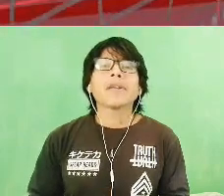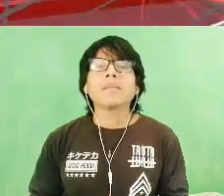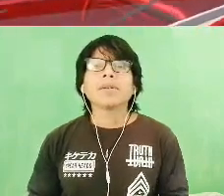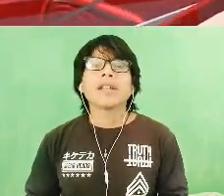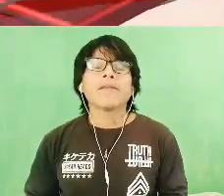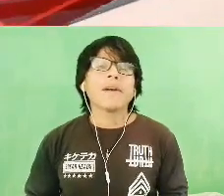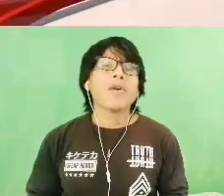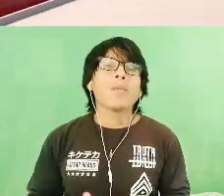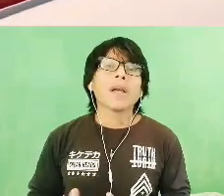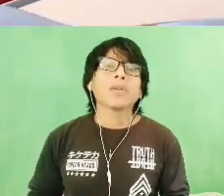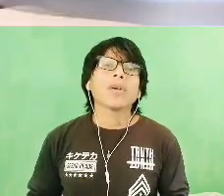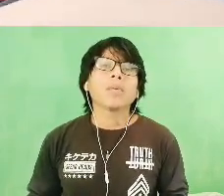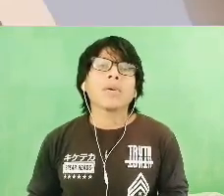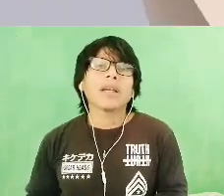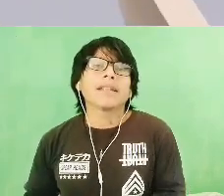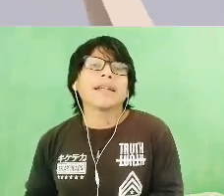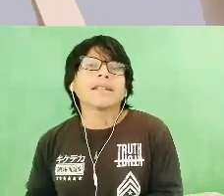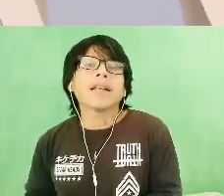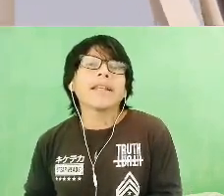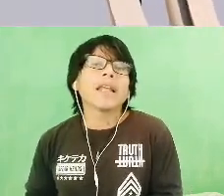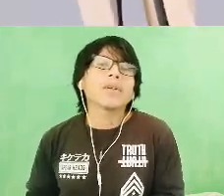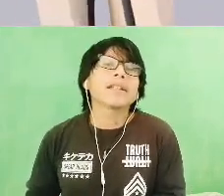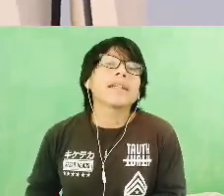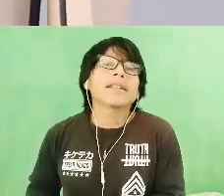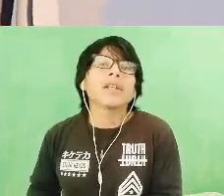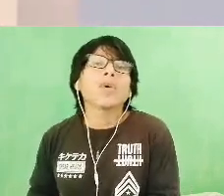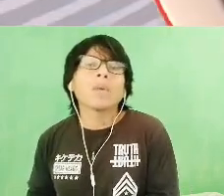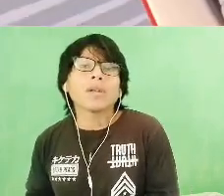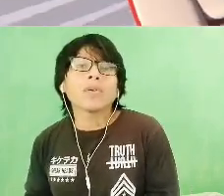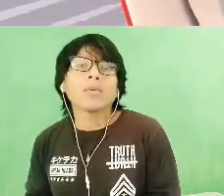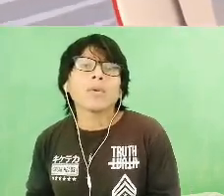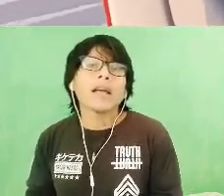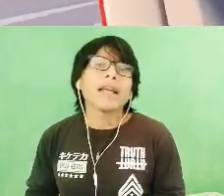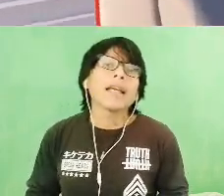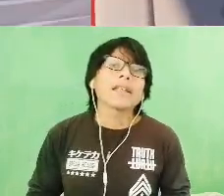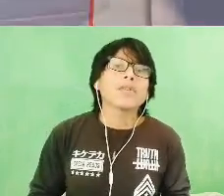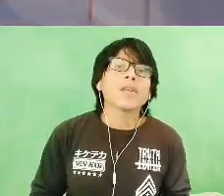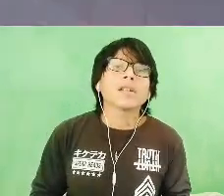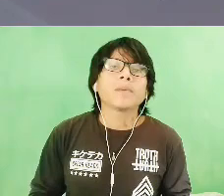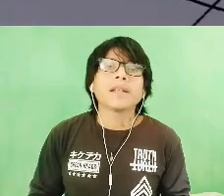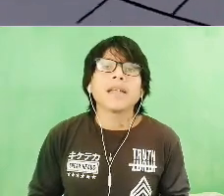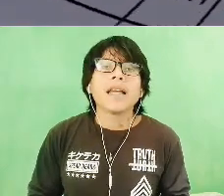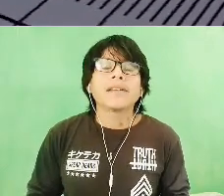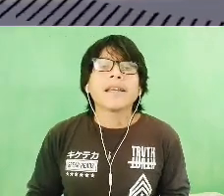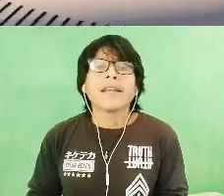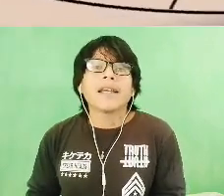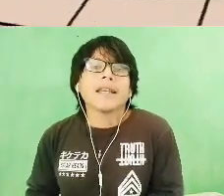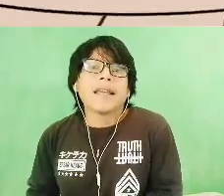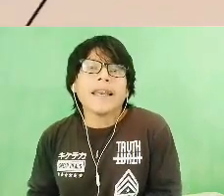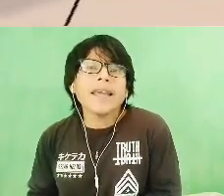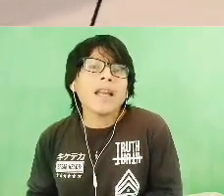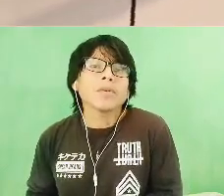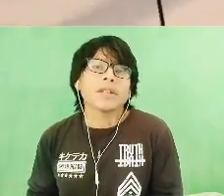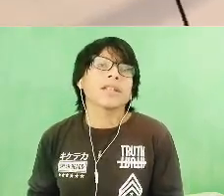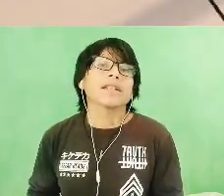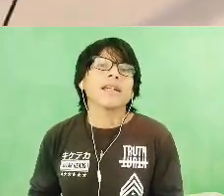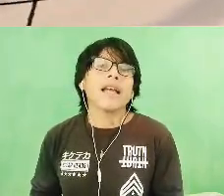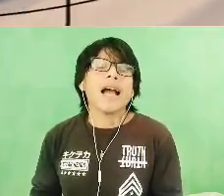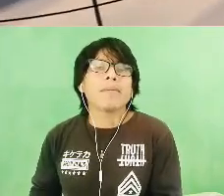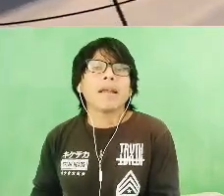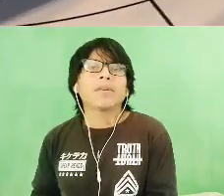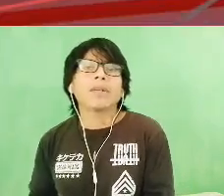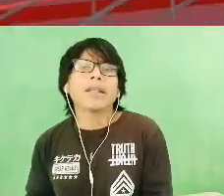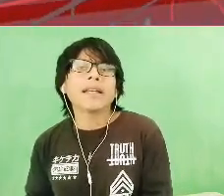Gálvez, recordemos que fue objeto de burla y hasta el día de hoy sigue siendo objeto de burla. Esto después de que quería